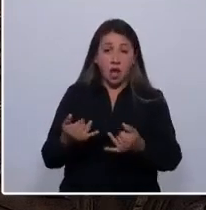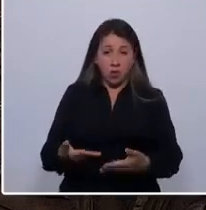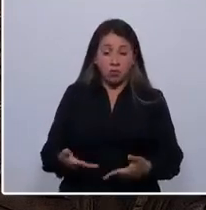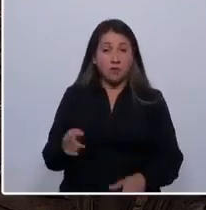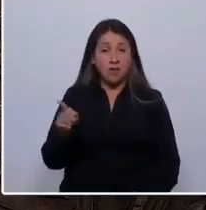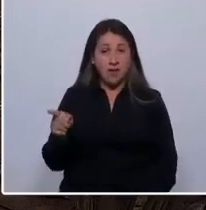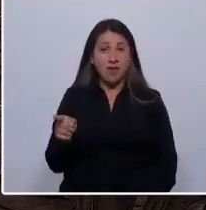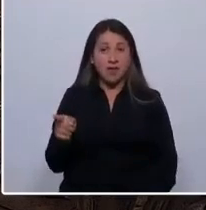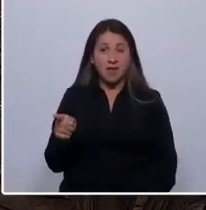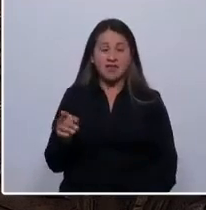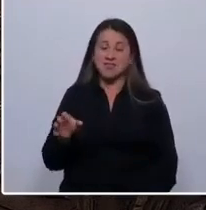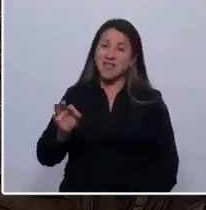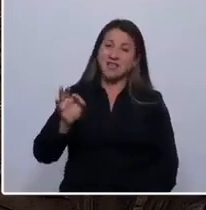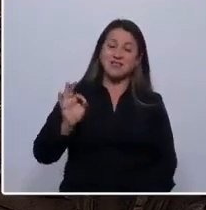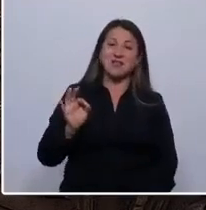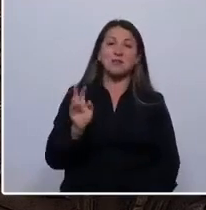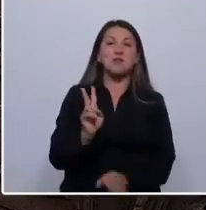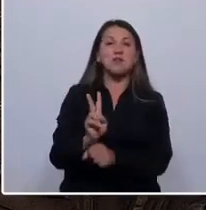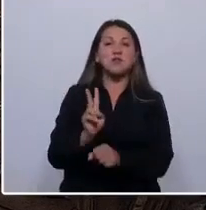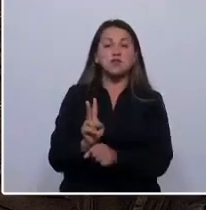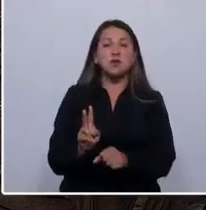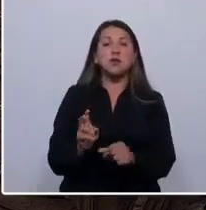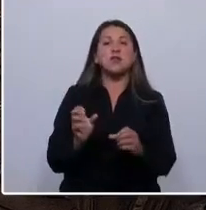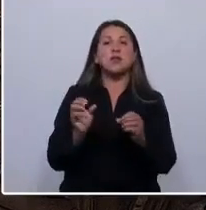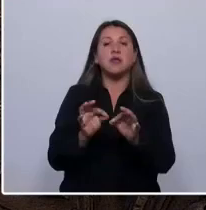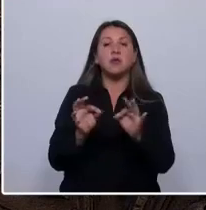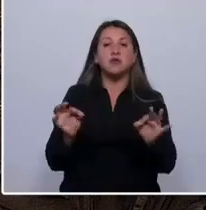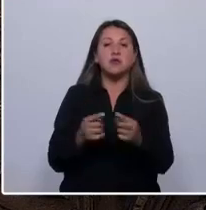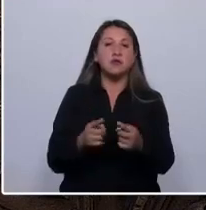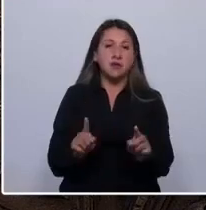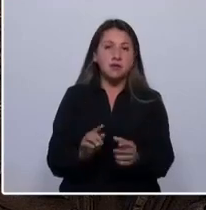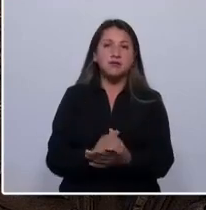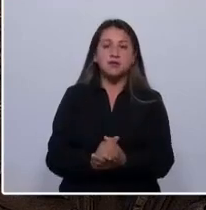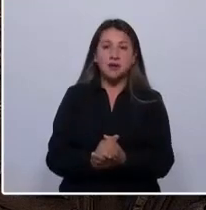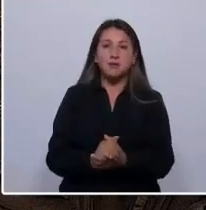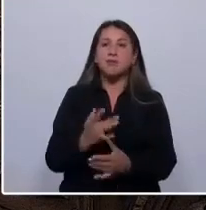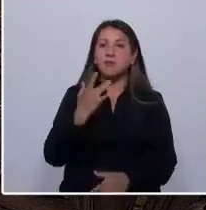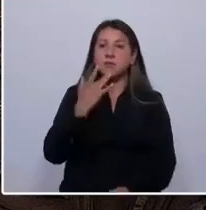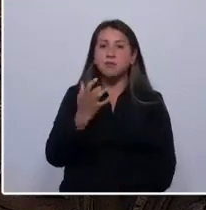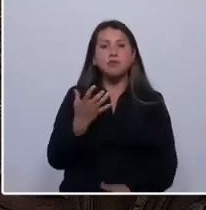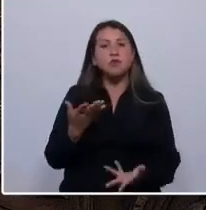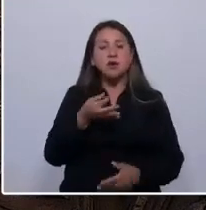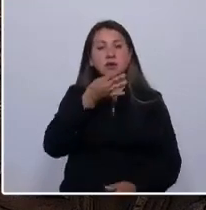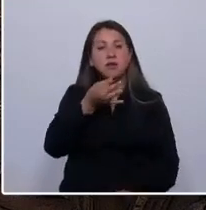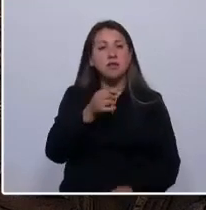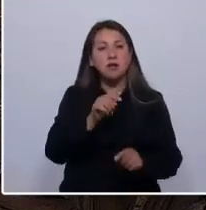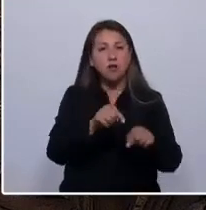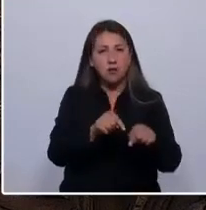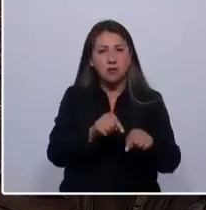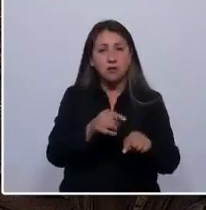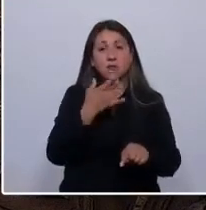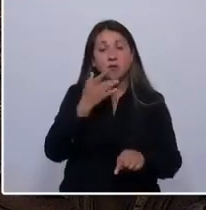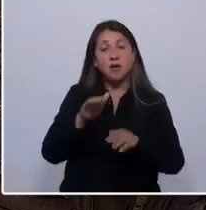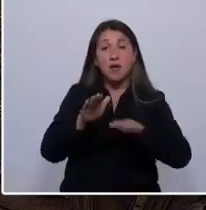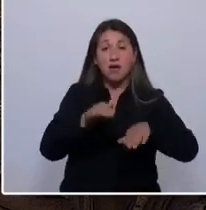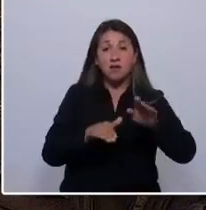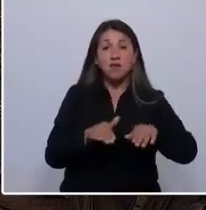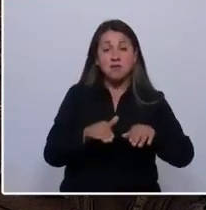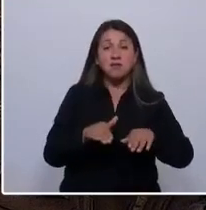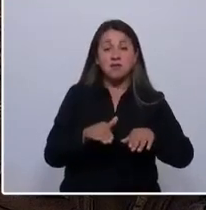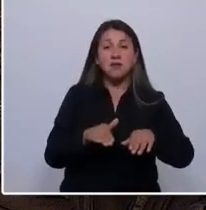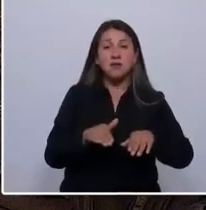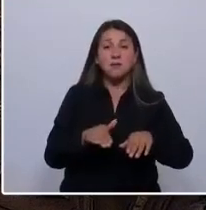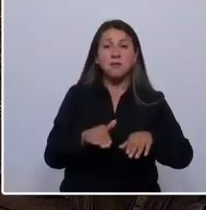ella es una excelente profesora de educación diferencial. ¿Por qué les digo esto? Porque a veces es fundamental